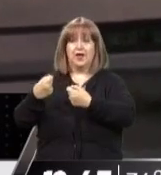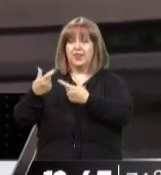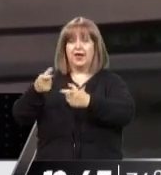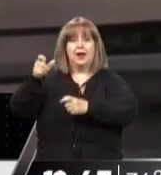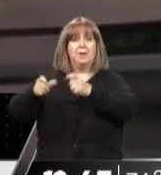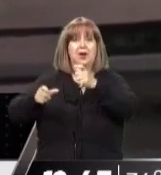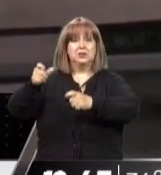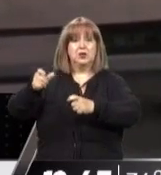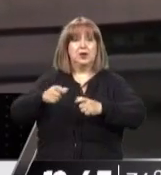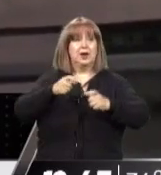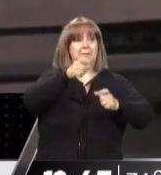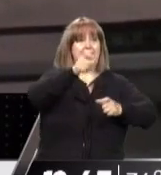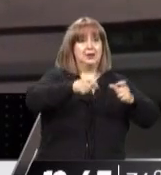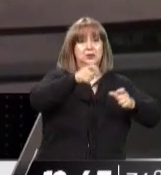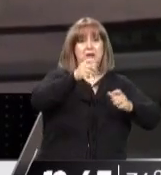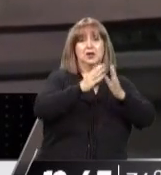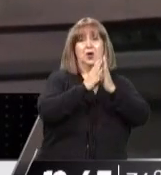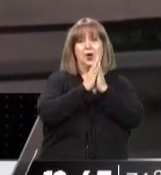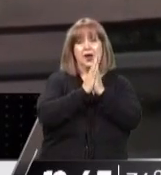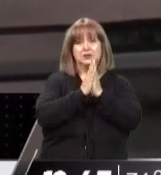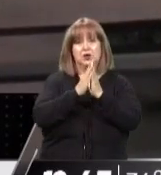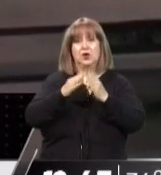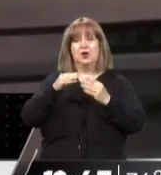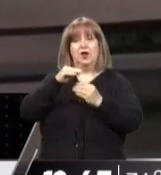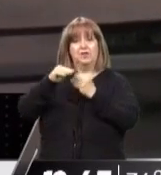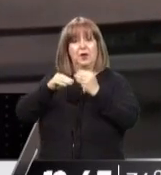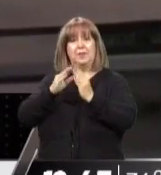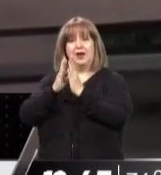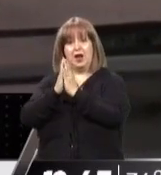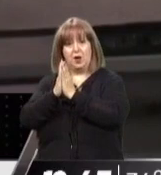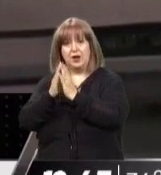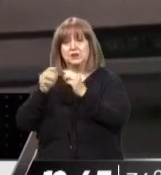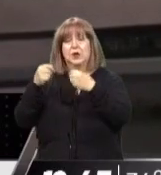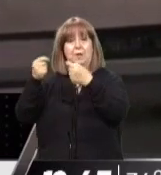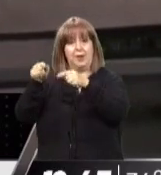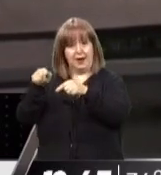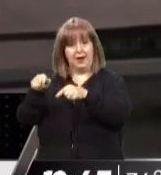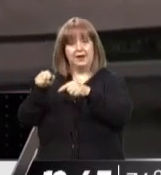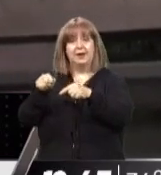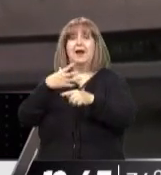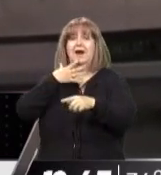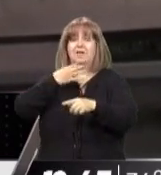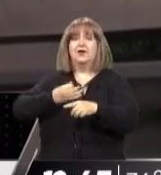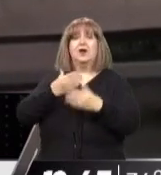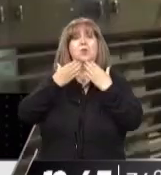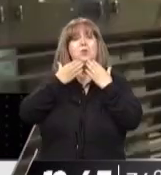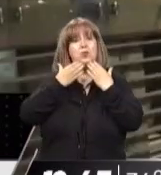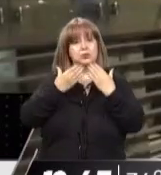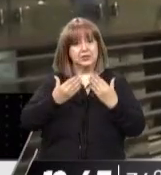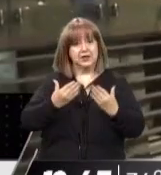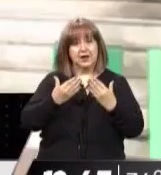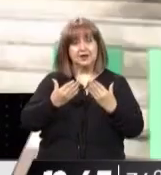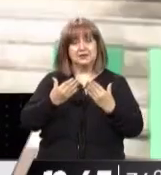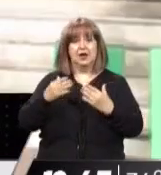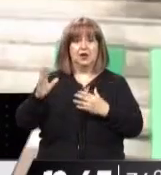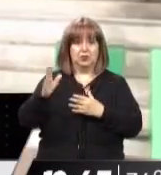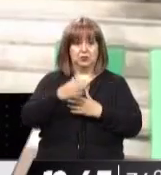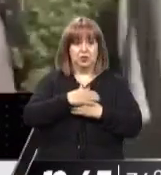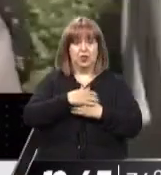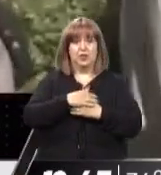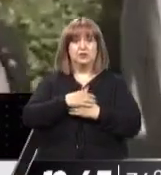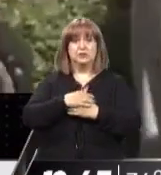tantas oraciones de los fans, de la familia, de músicos, de todos. La verdad, estamos muy agradecidos con todos. Se va